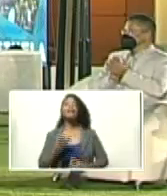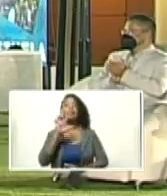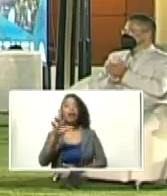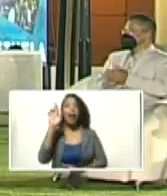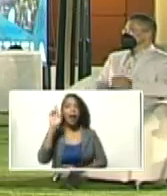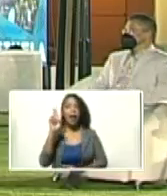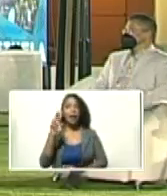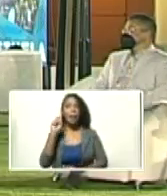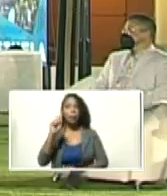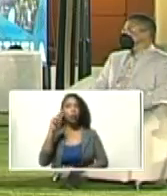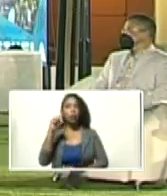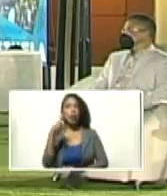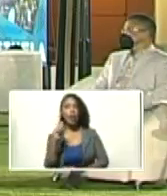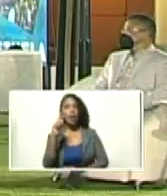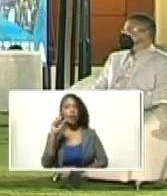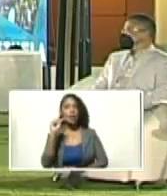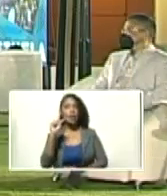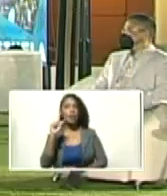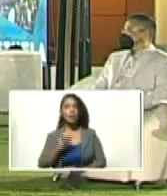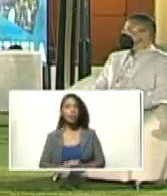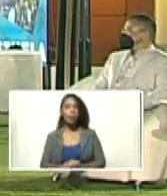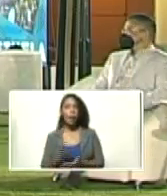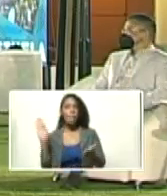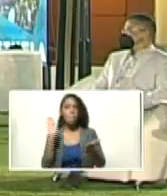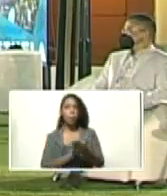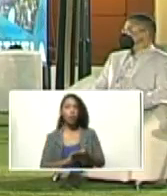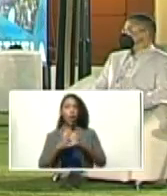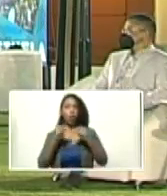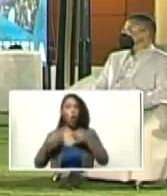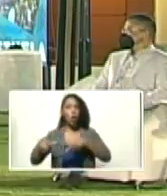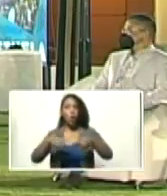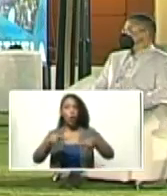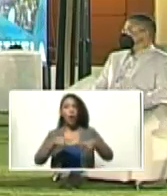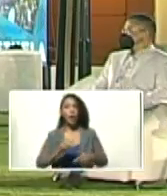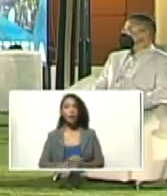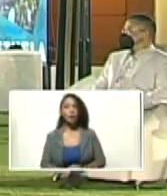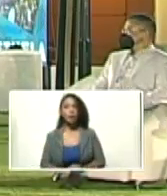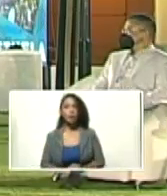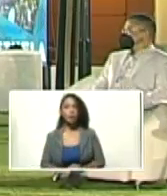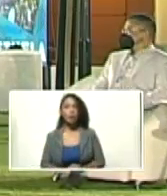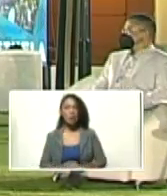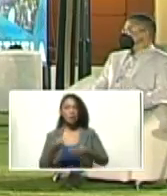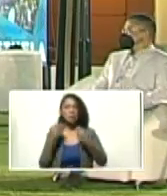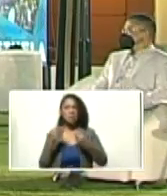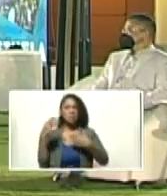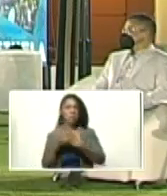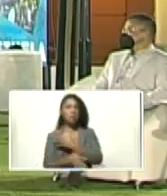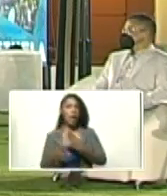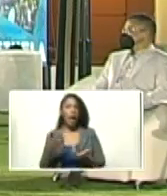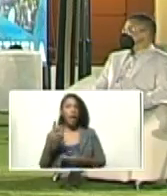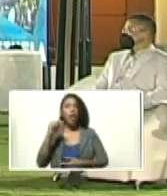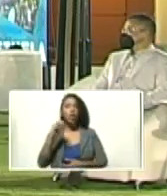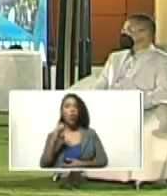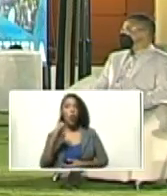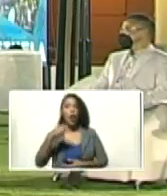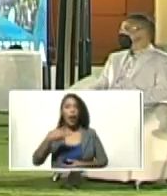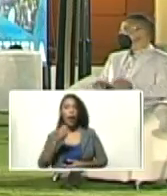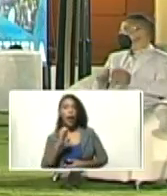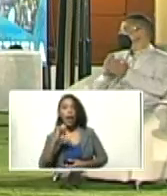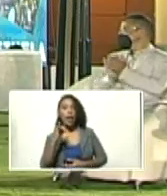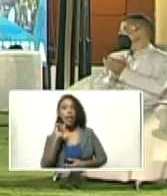3R.net, Benito, aplicado a todos los espacios. Por aquí está Noelí Pocaterra, mis saludos